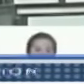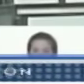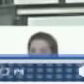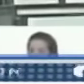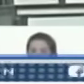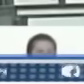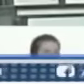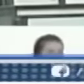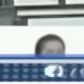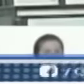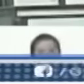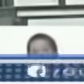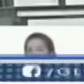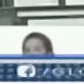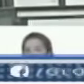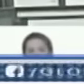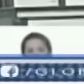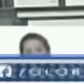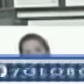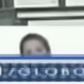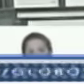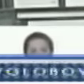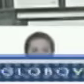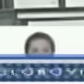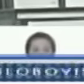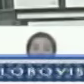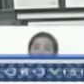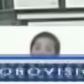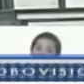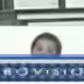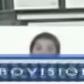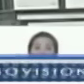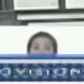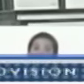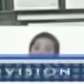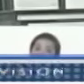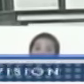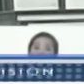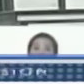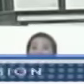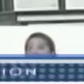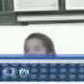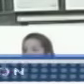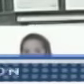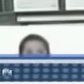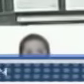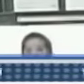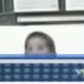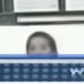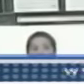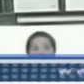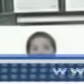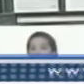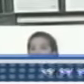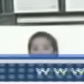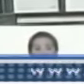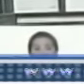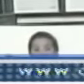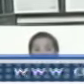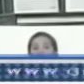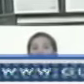que informamos al país que reporten cualquier incidencia durante las 24 horas al 0800